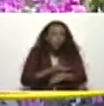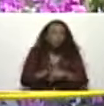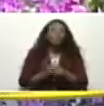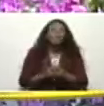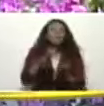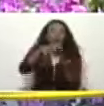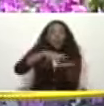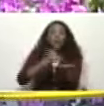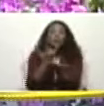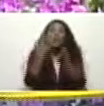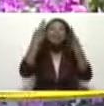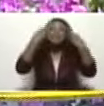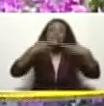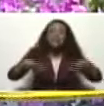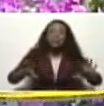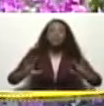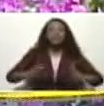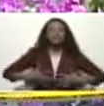una agricultura